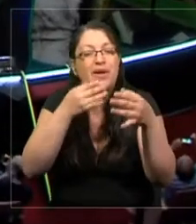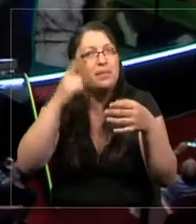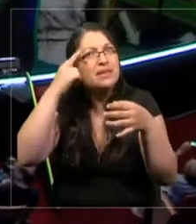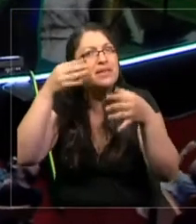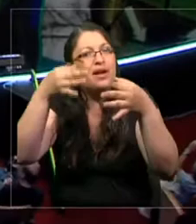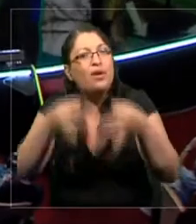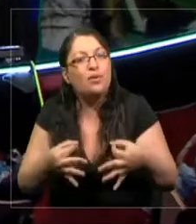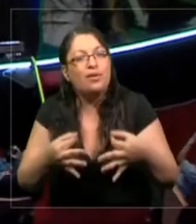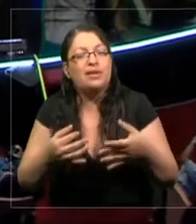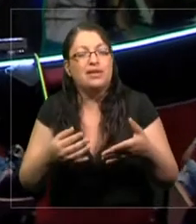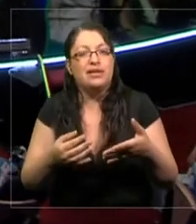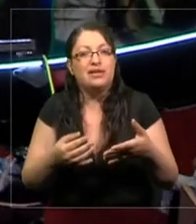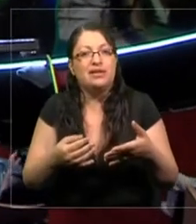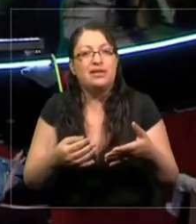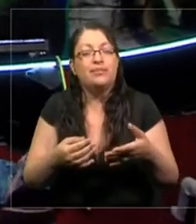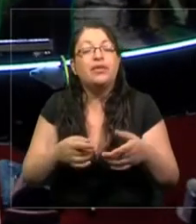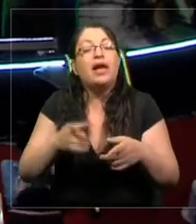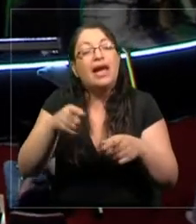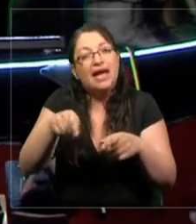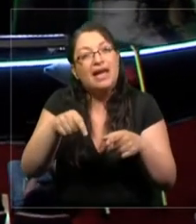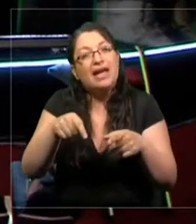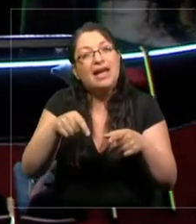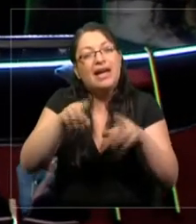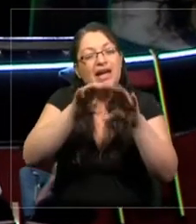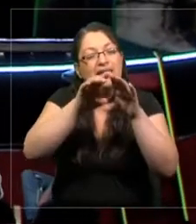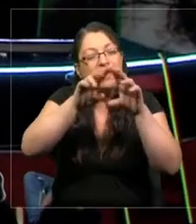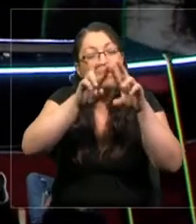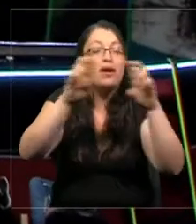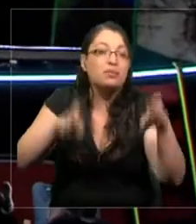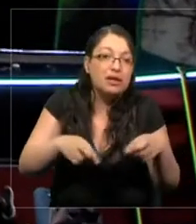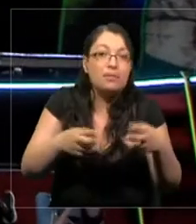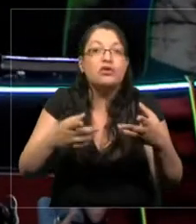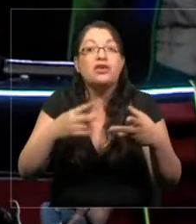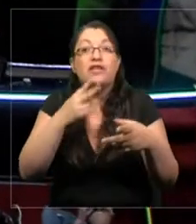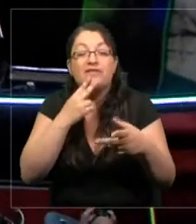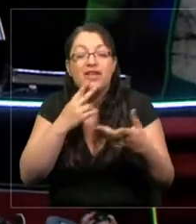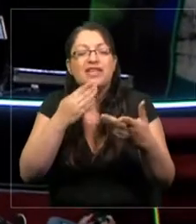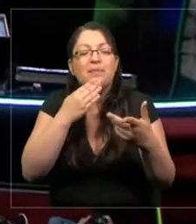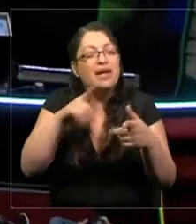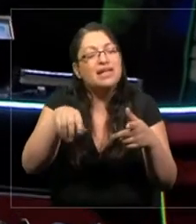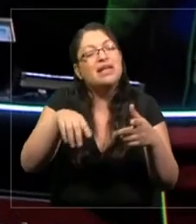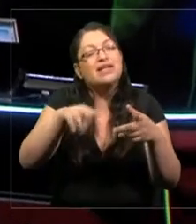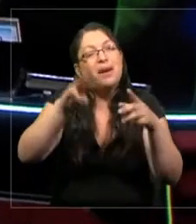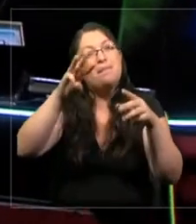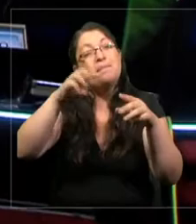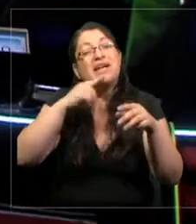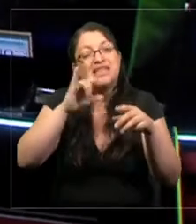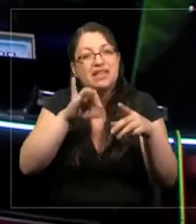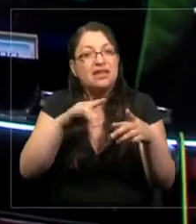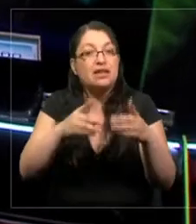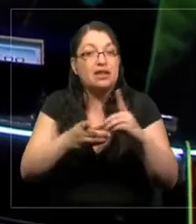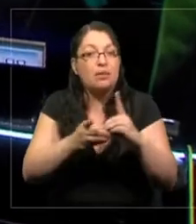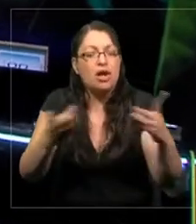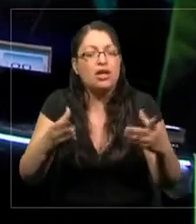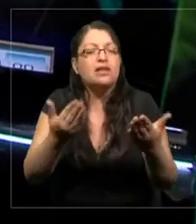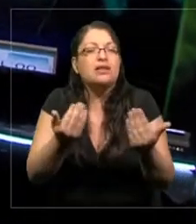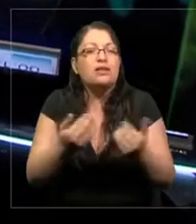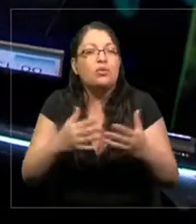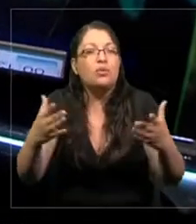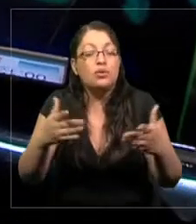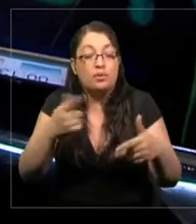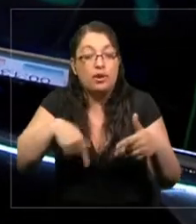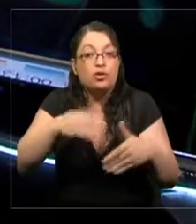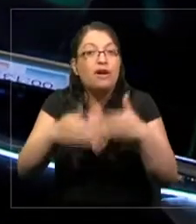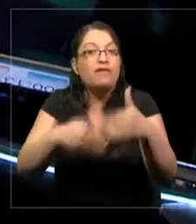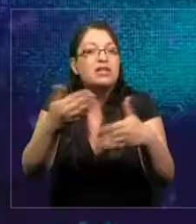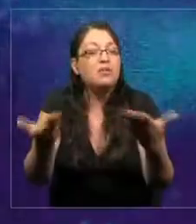cosas tanto esta matriz de vida la biodiversidad como esta matriz democrática son necesarias para avanzar en lo que es